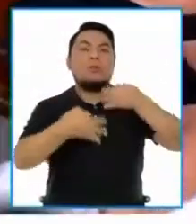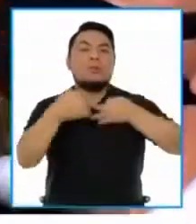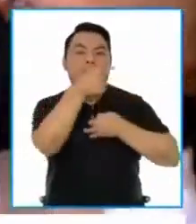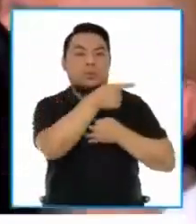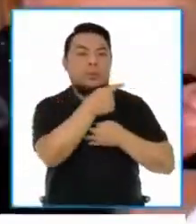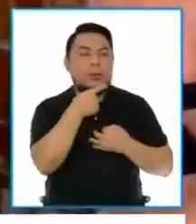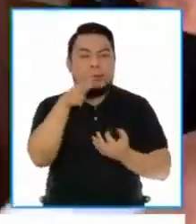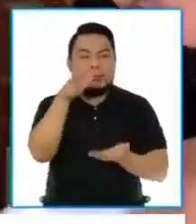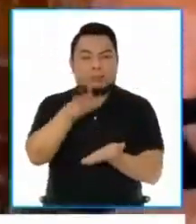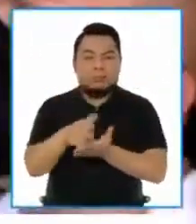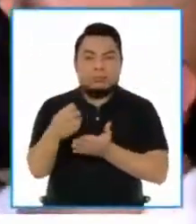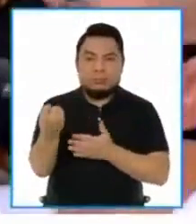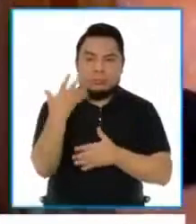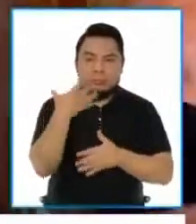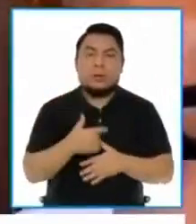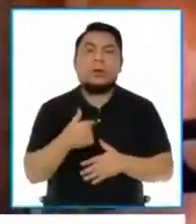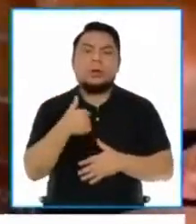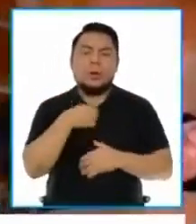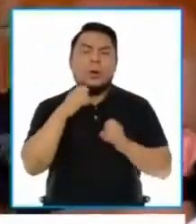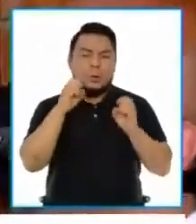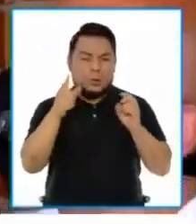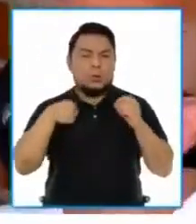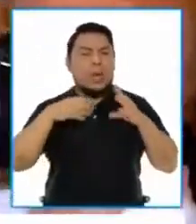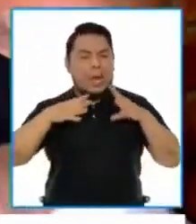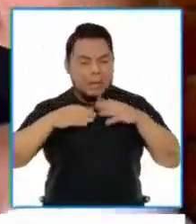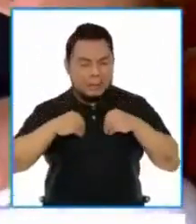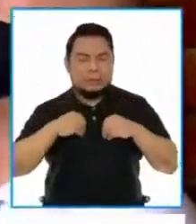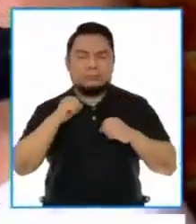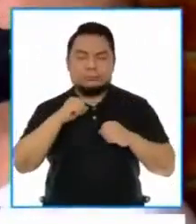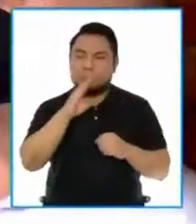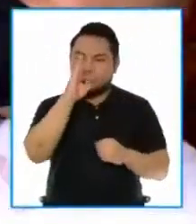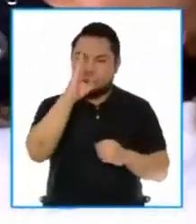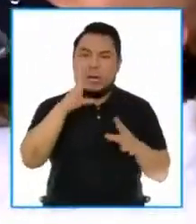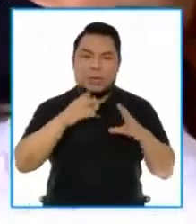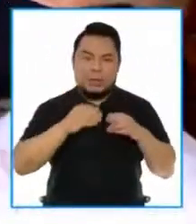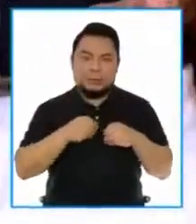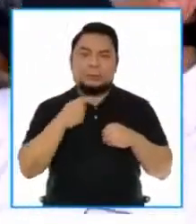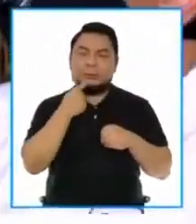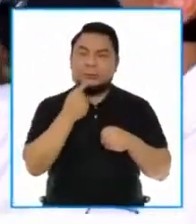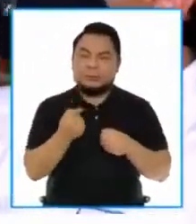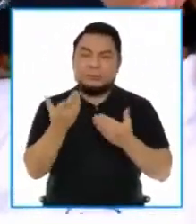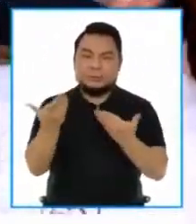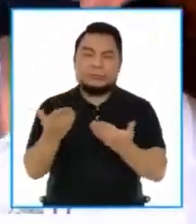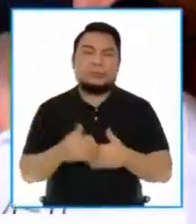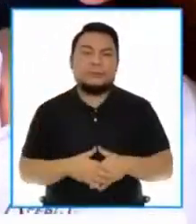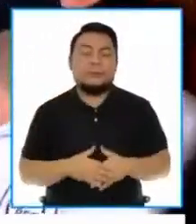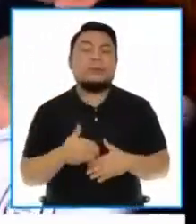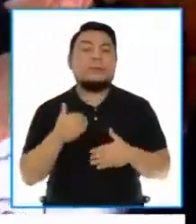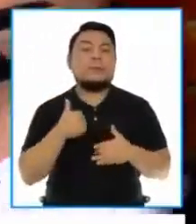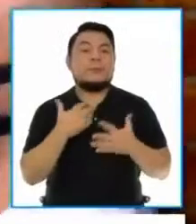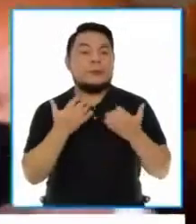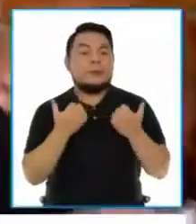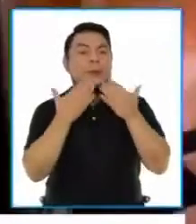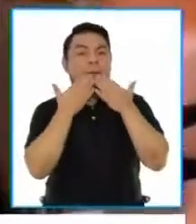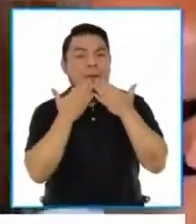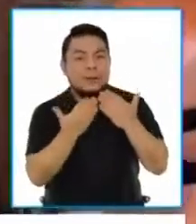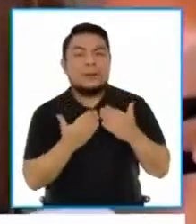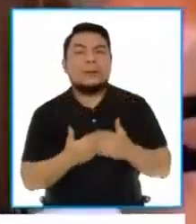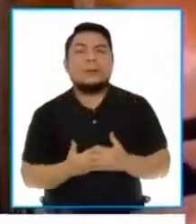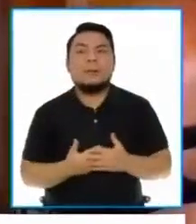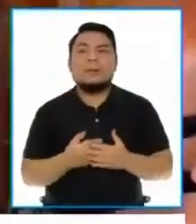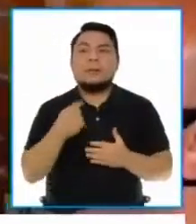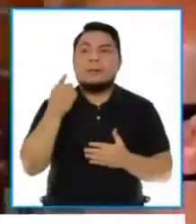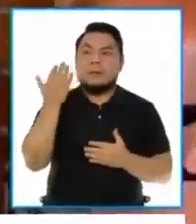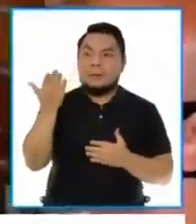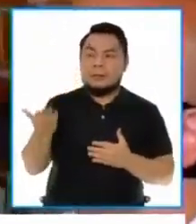y manifestar que vamos a cumplirla estrictamente. Quiero agradecer al